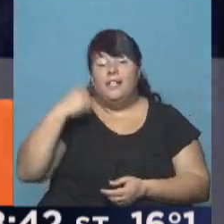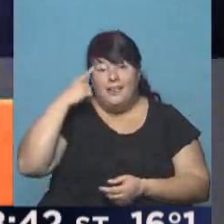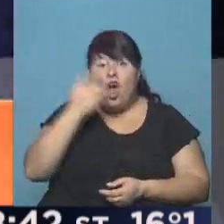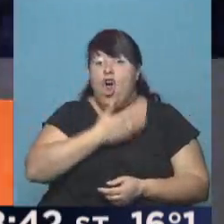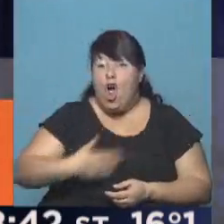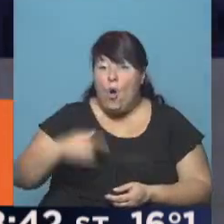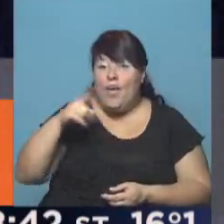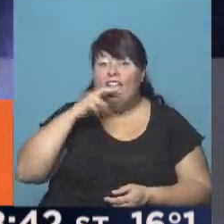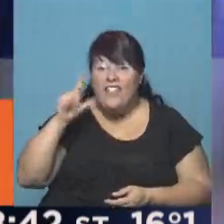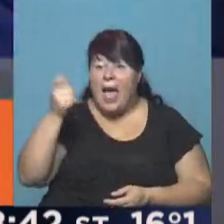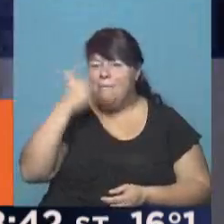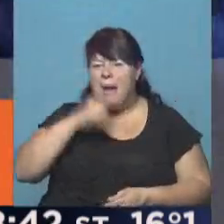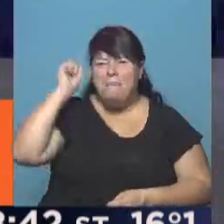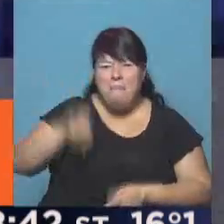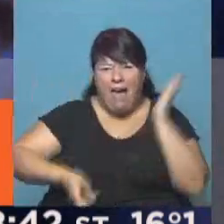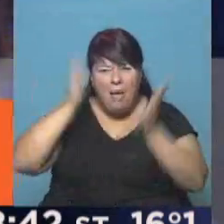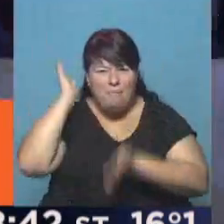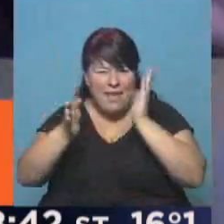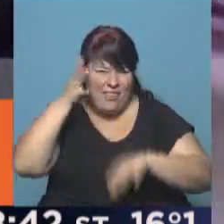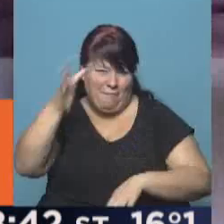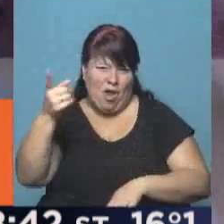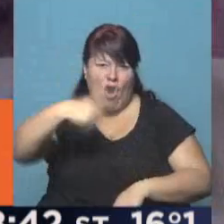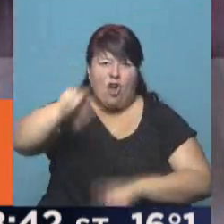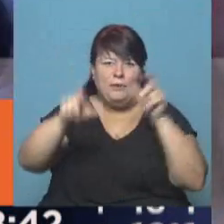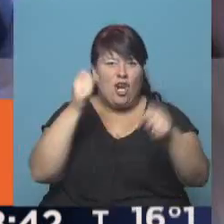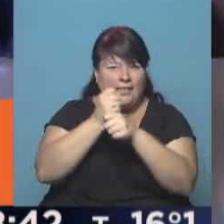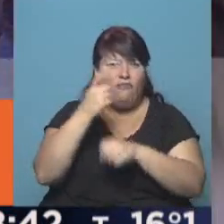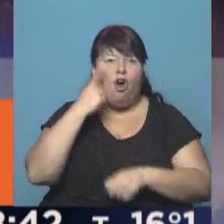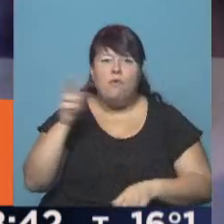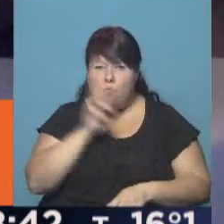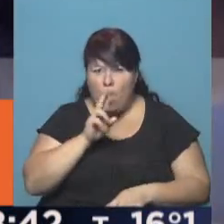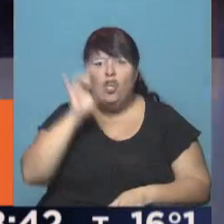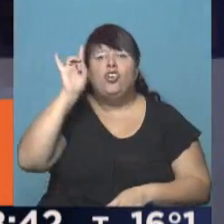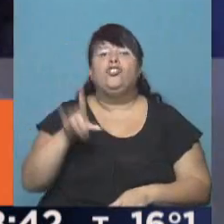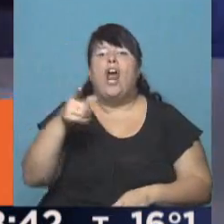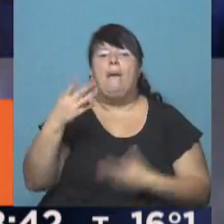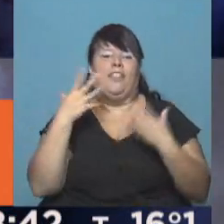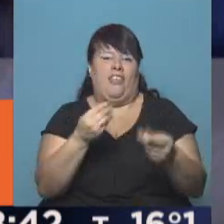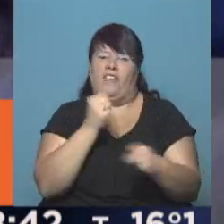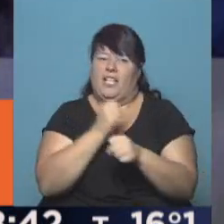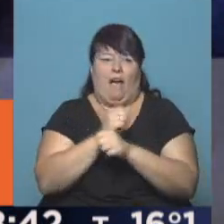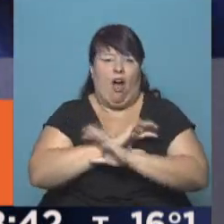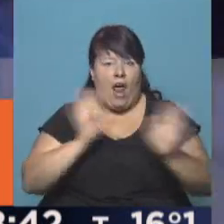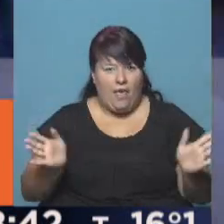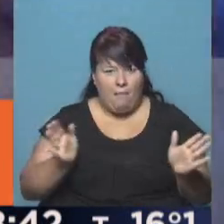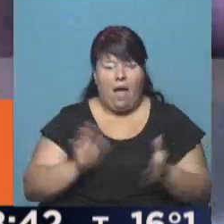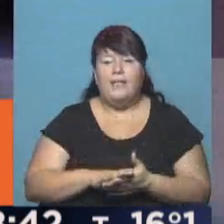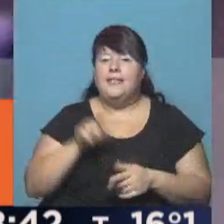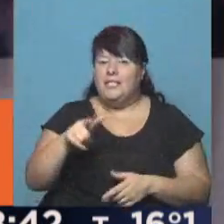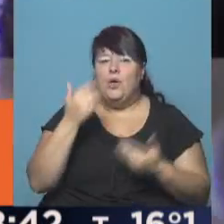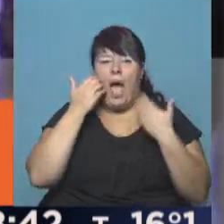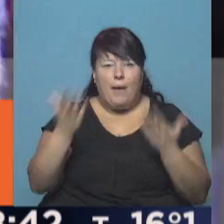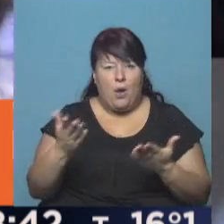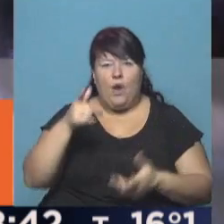el gobierno debido al y macri ordenando una represión brutal contra la trabajadoras y trabajadores que lo único están haciendo defender su puesto de trabajo esto es una